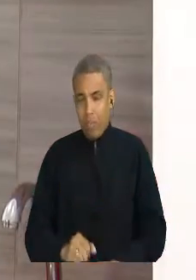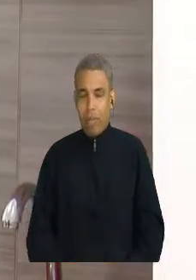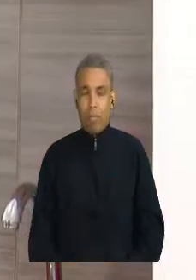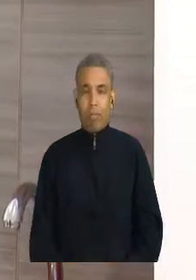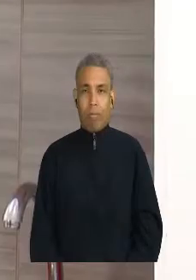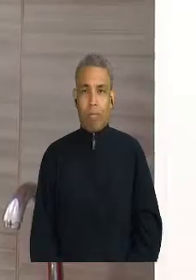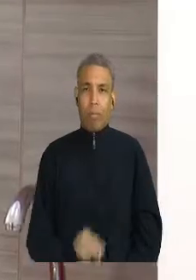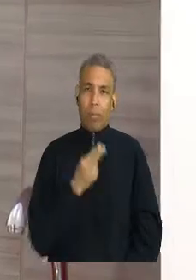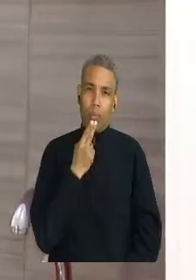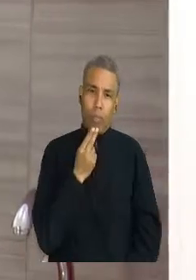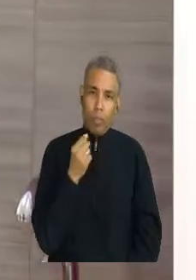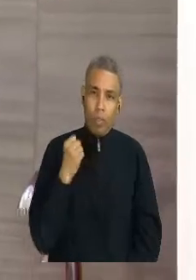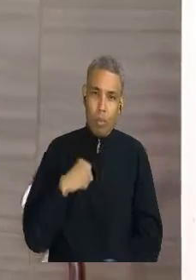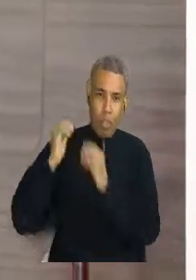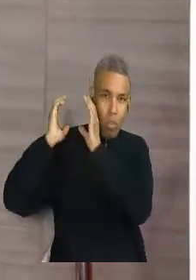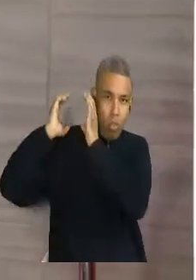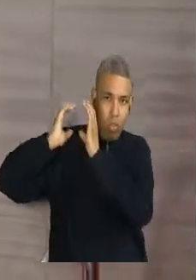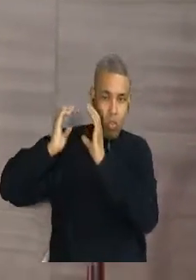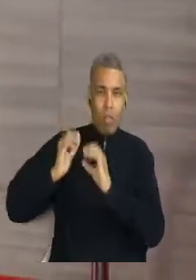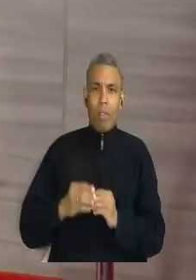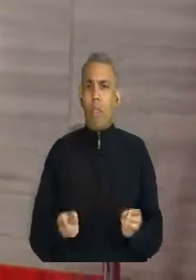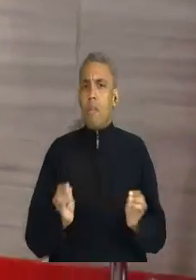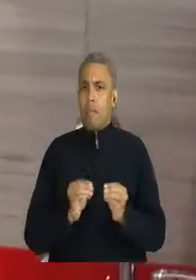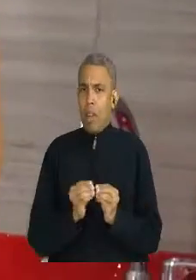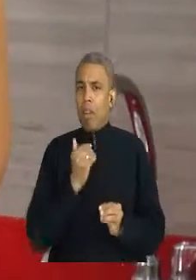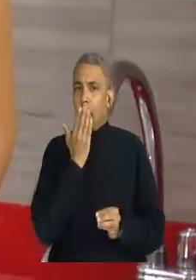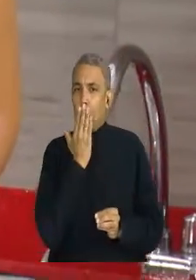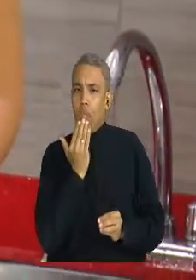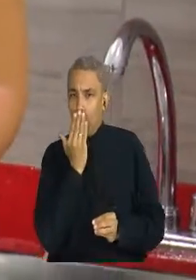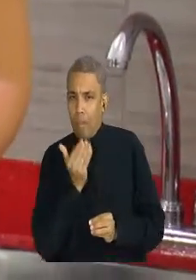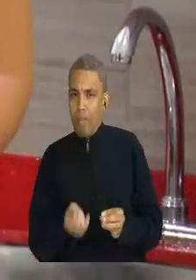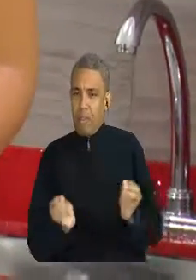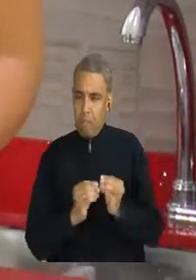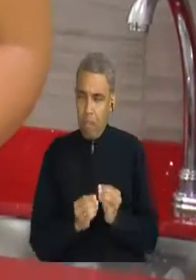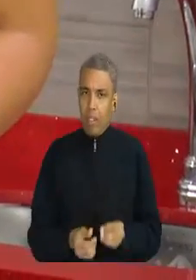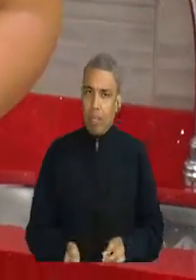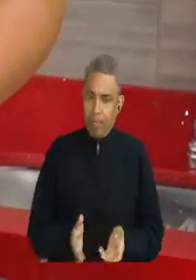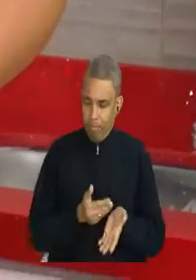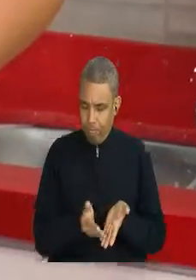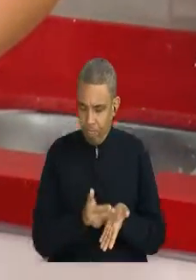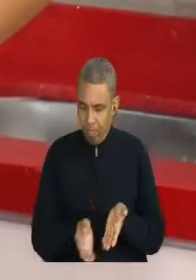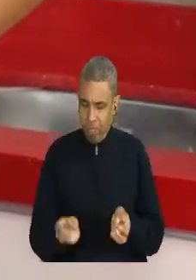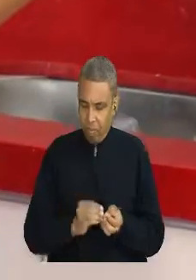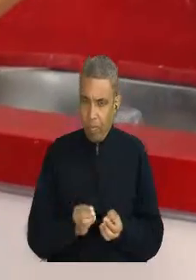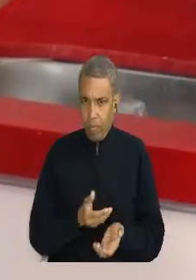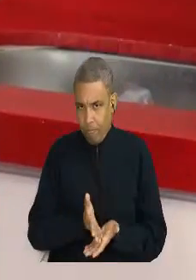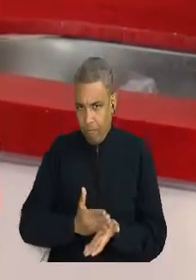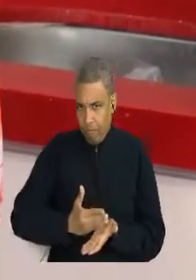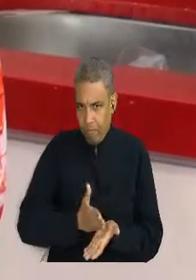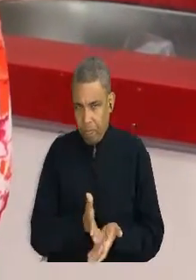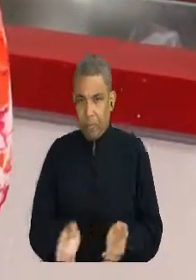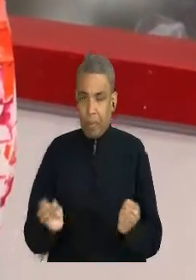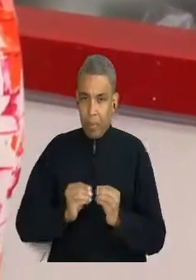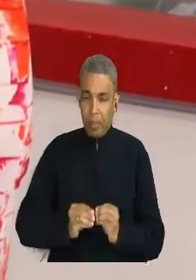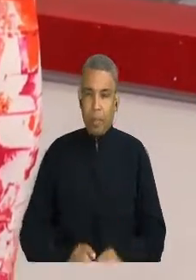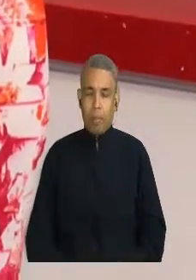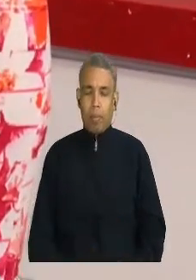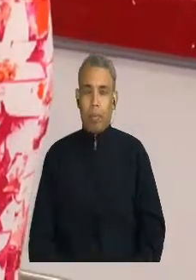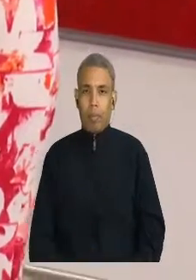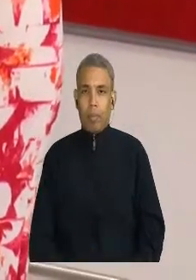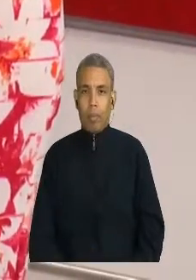pequeñitas. Chiquititas. Agregarle otro poquitico de mango. ¿Sí? Entonces, ¿qué le iba a decir? Entonces, en nuestra